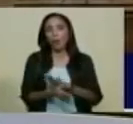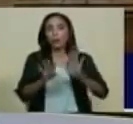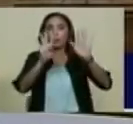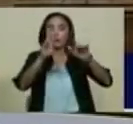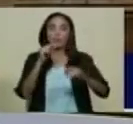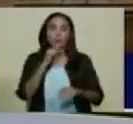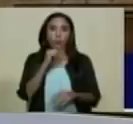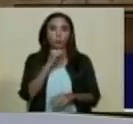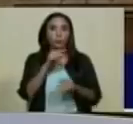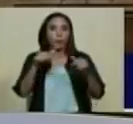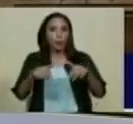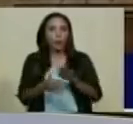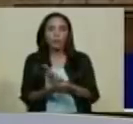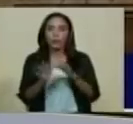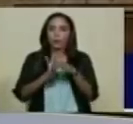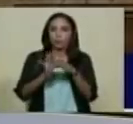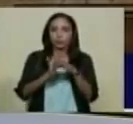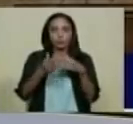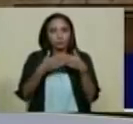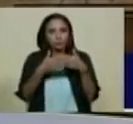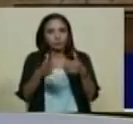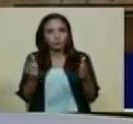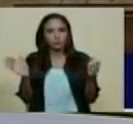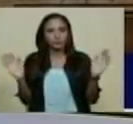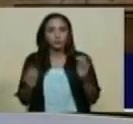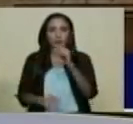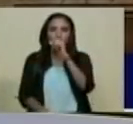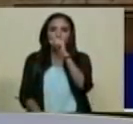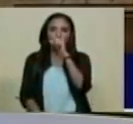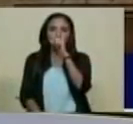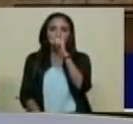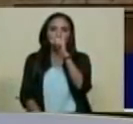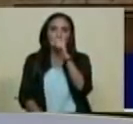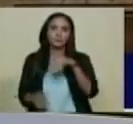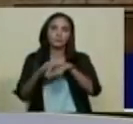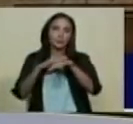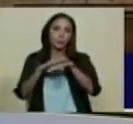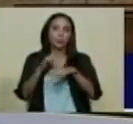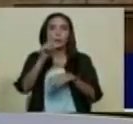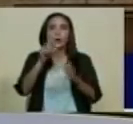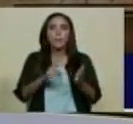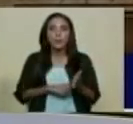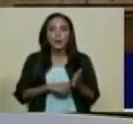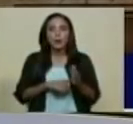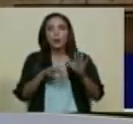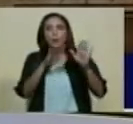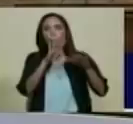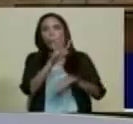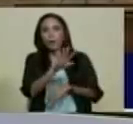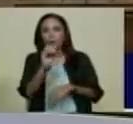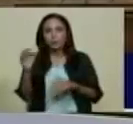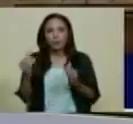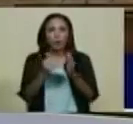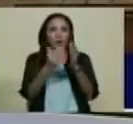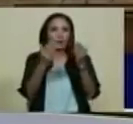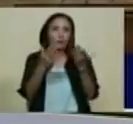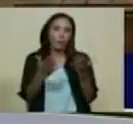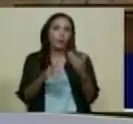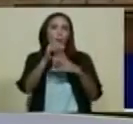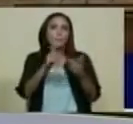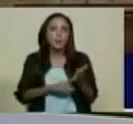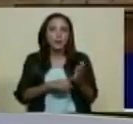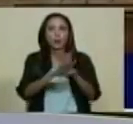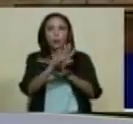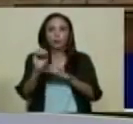octubre, entrará en funcionamiento para 1.200 estudiantes. Arranca la Universidad Nacional